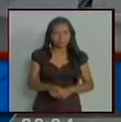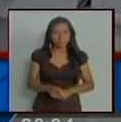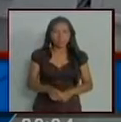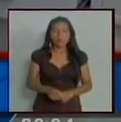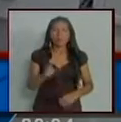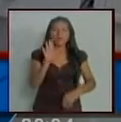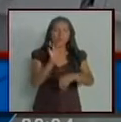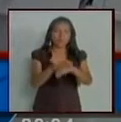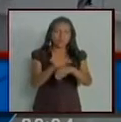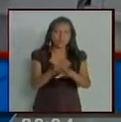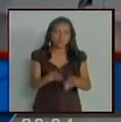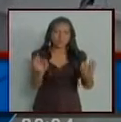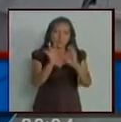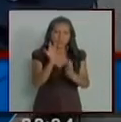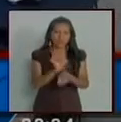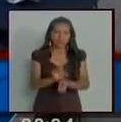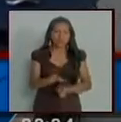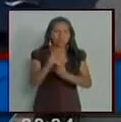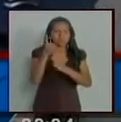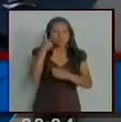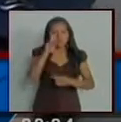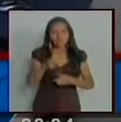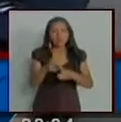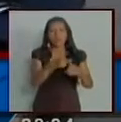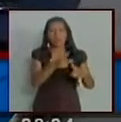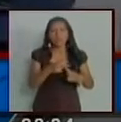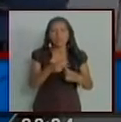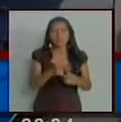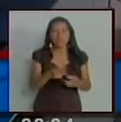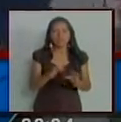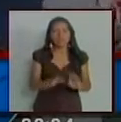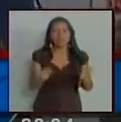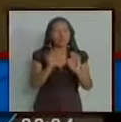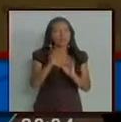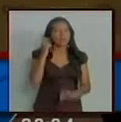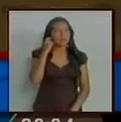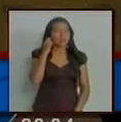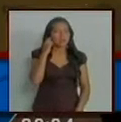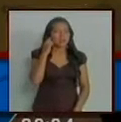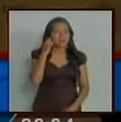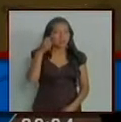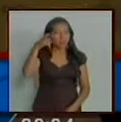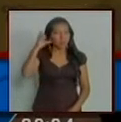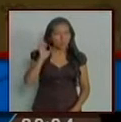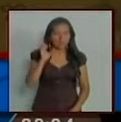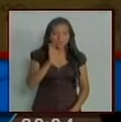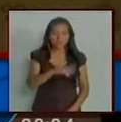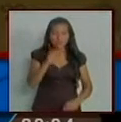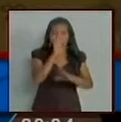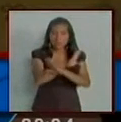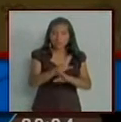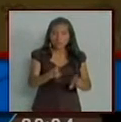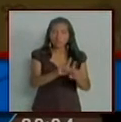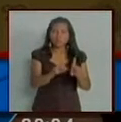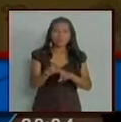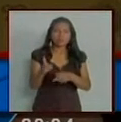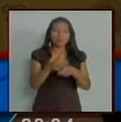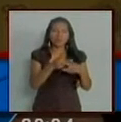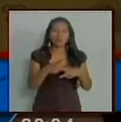está por demás las recomendaciones del especialista para cuidar uno de los cinco sentidos que Dios nos dio. Y cuidar a los niños, evitar